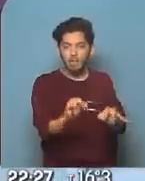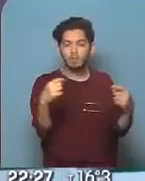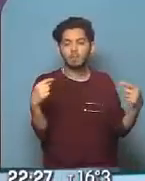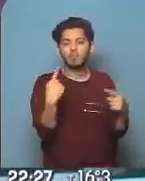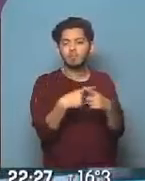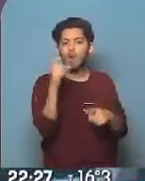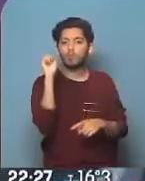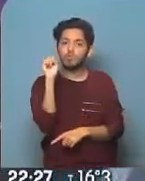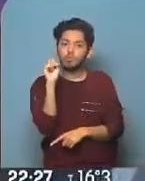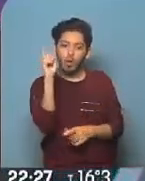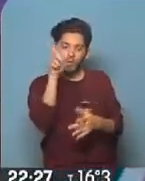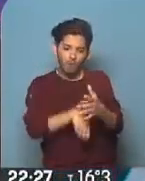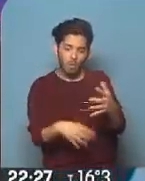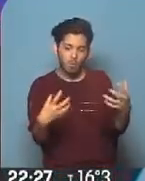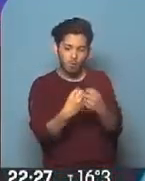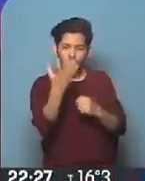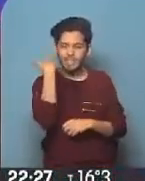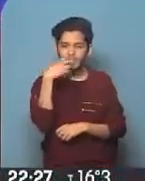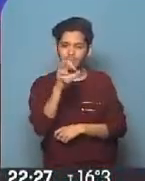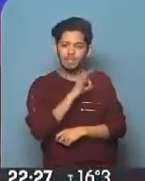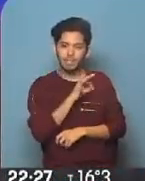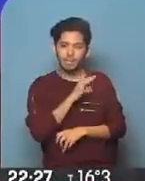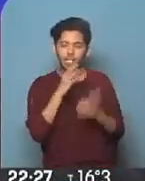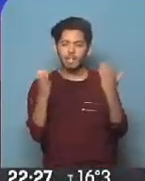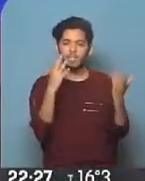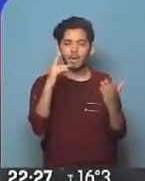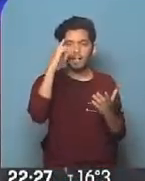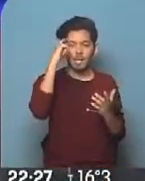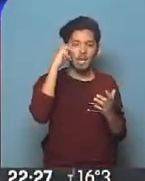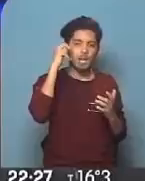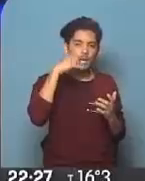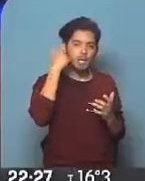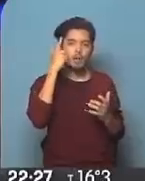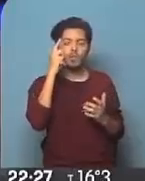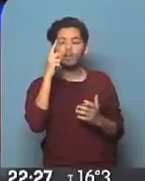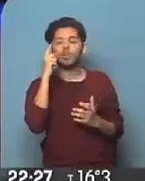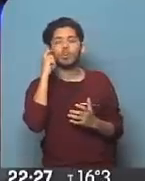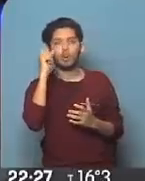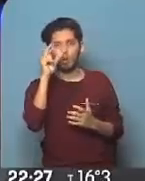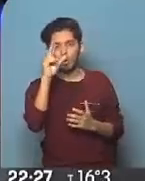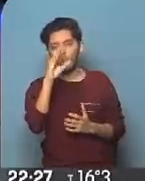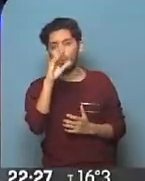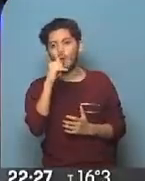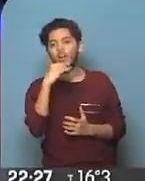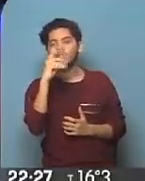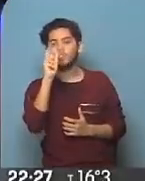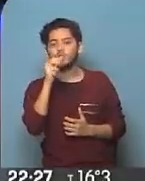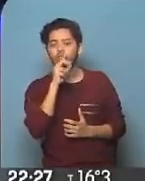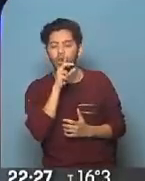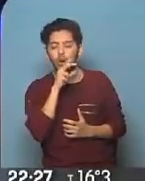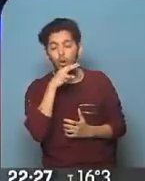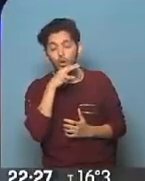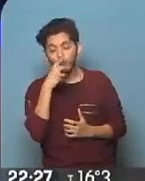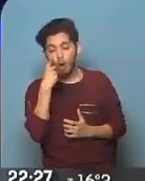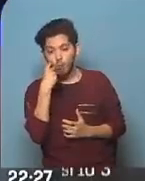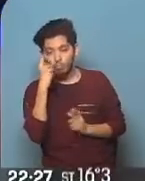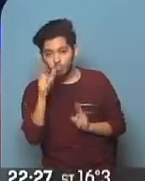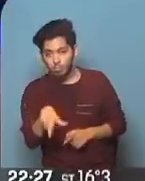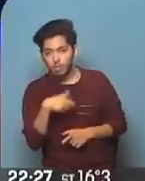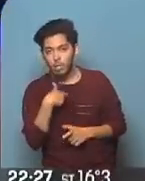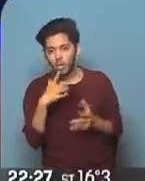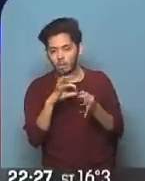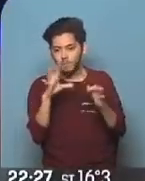se firmó hace 30 años entre Ronald Reagan y Mikhail Gorbachev. El retiro de Estados Unidos de esto genera